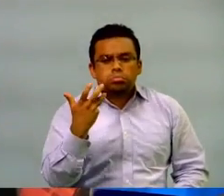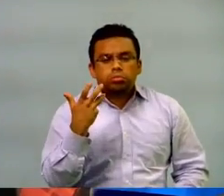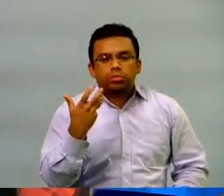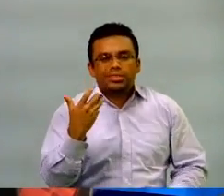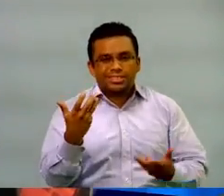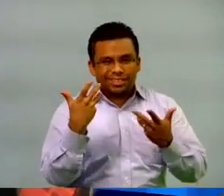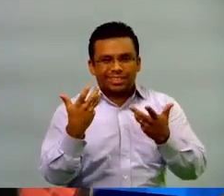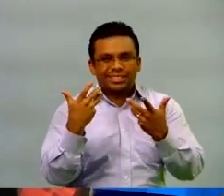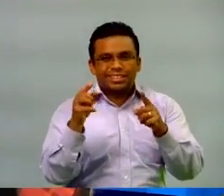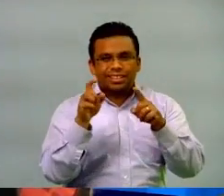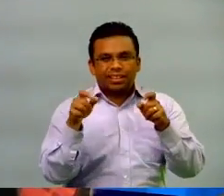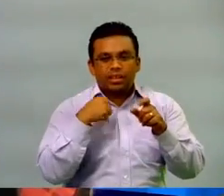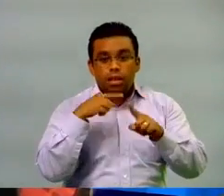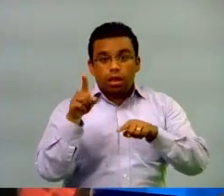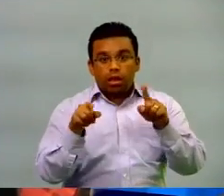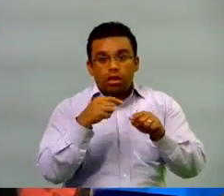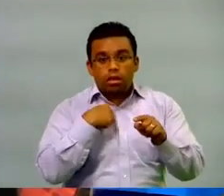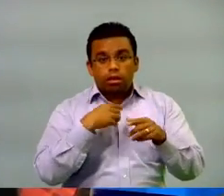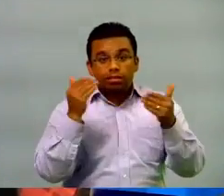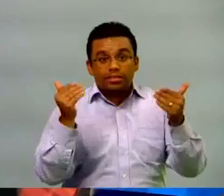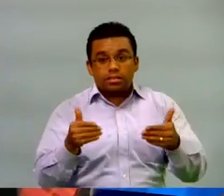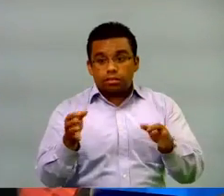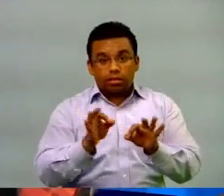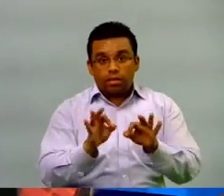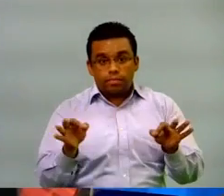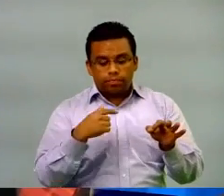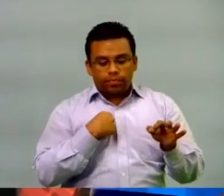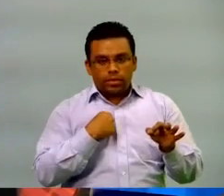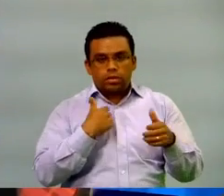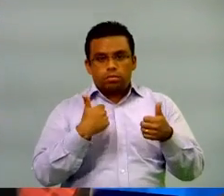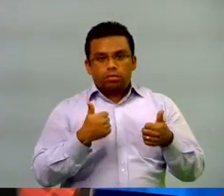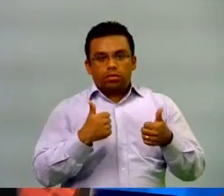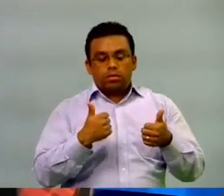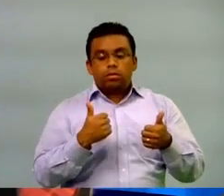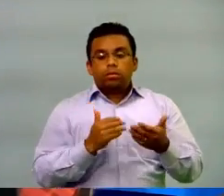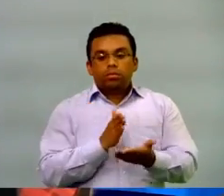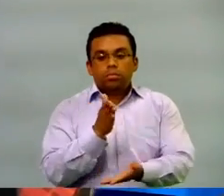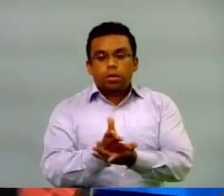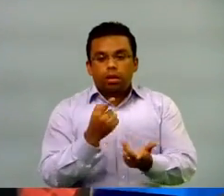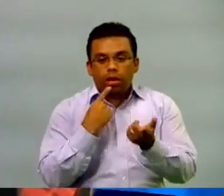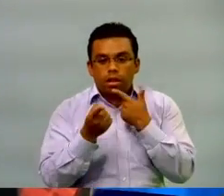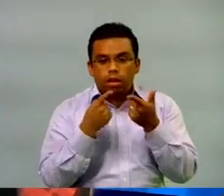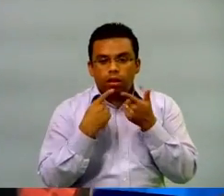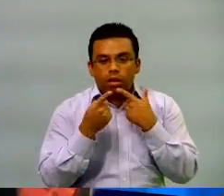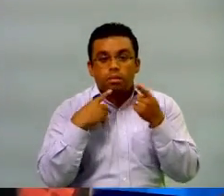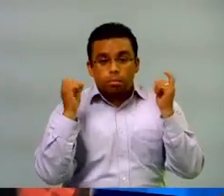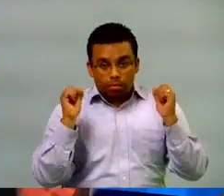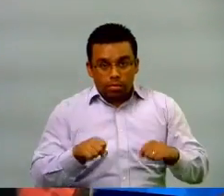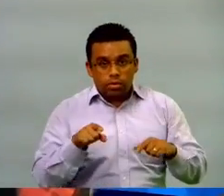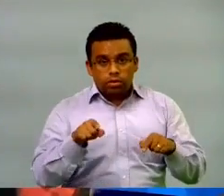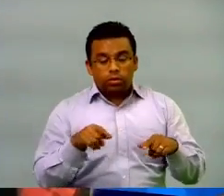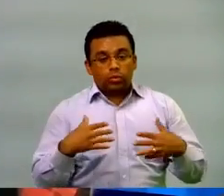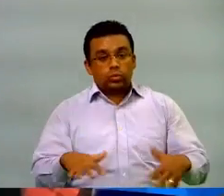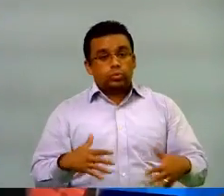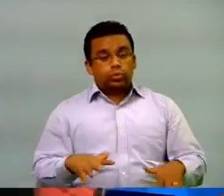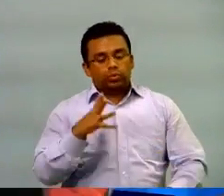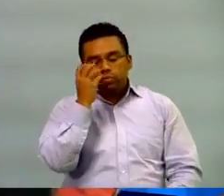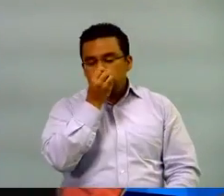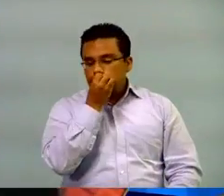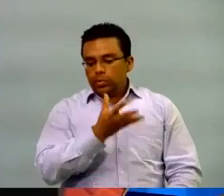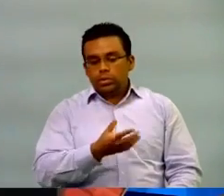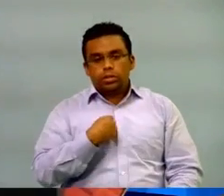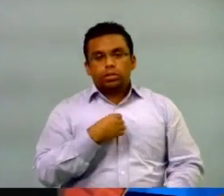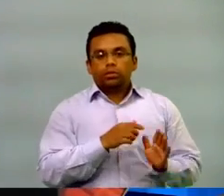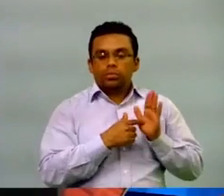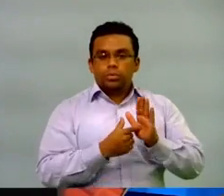en paralelo con otros niños que no tienen ningún tipo de discapacidad y sin ningún tipo de limitante. Entonces, es una de las experiencias más bonitas que tengo